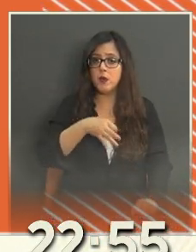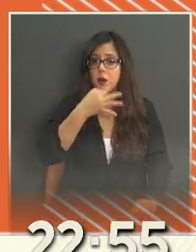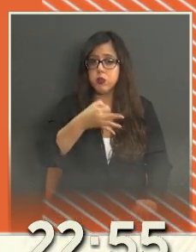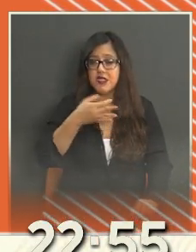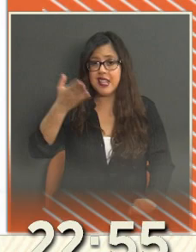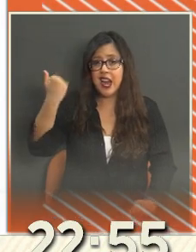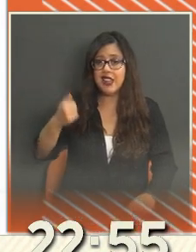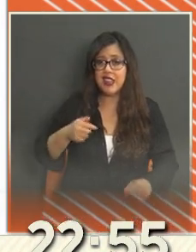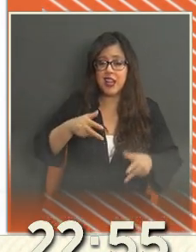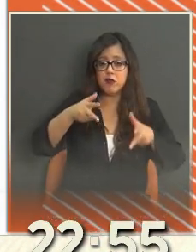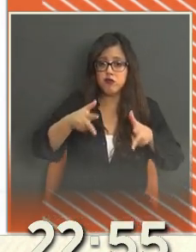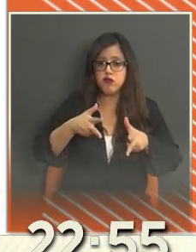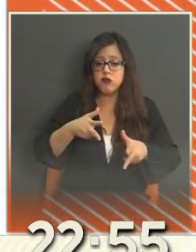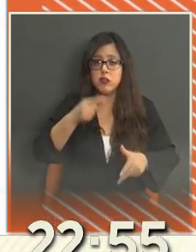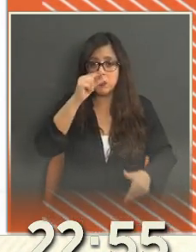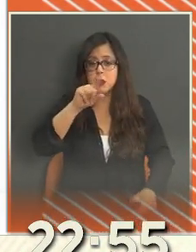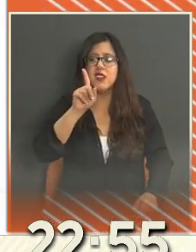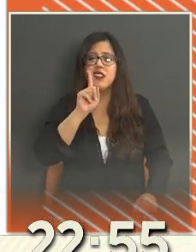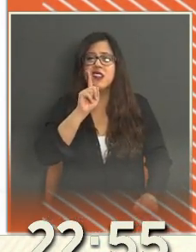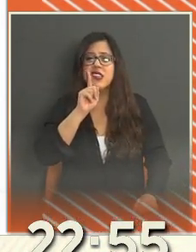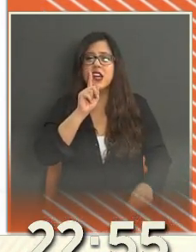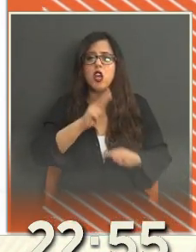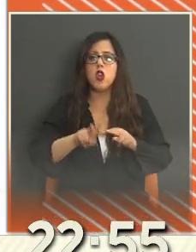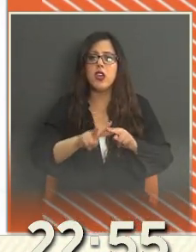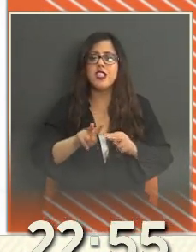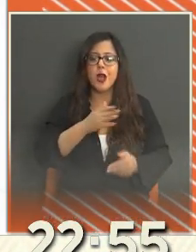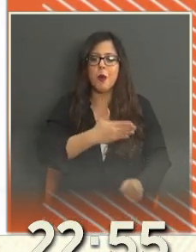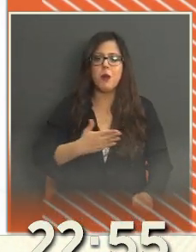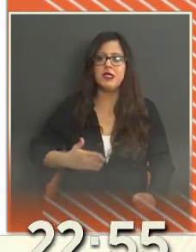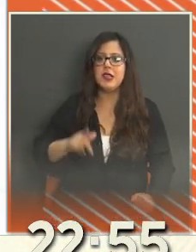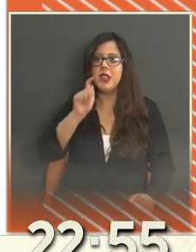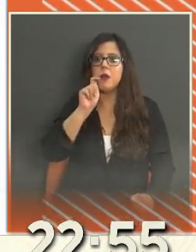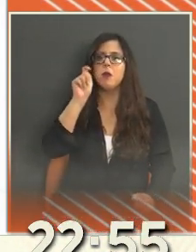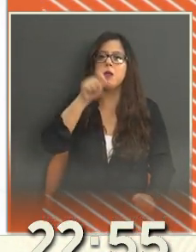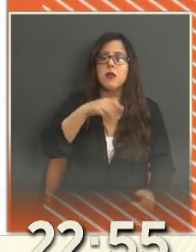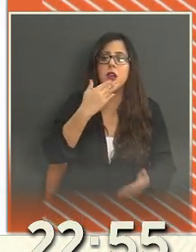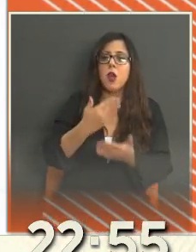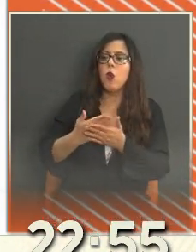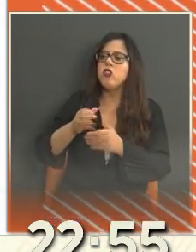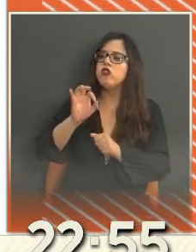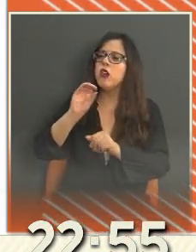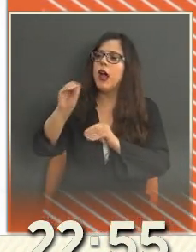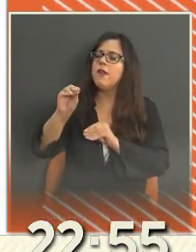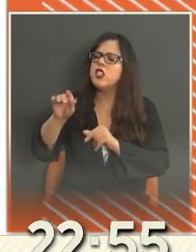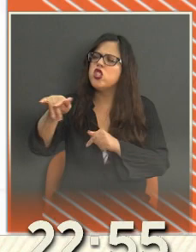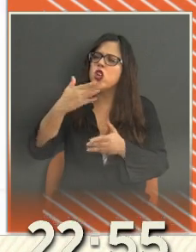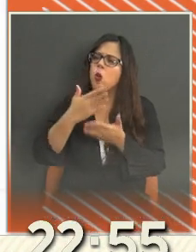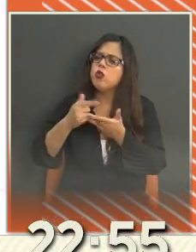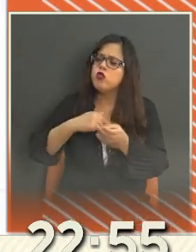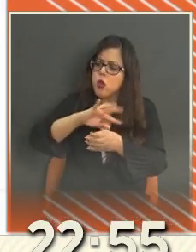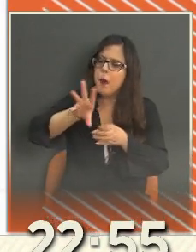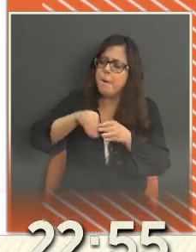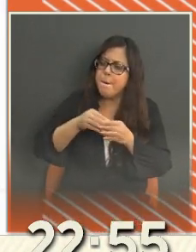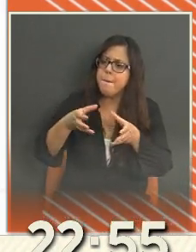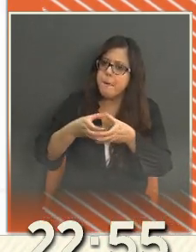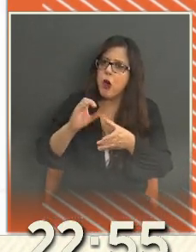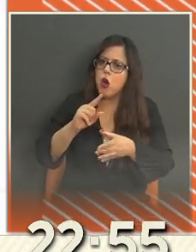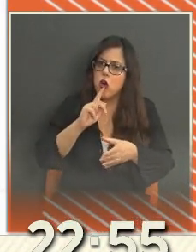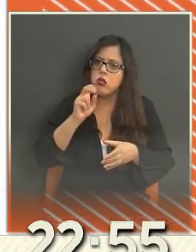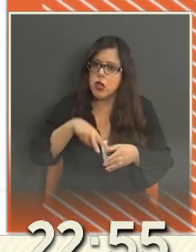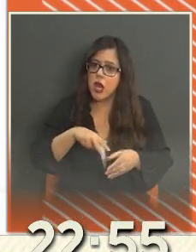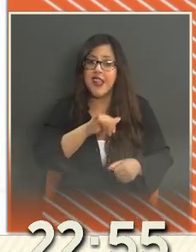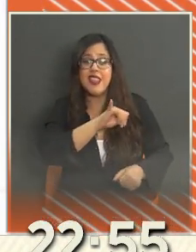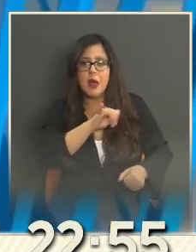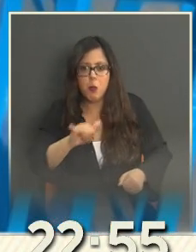la hace presidente se les ni de decirle a la unión europea bueno y cuando me van a integrar cuando me van a incorporar después de asumir al ataque